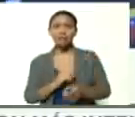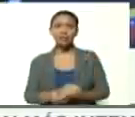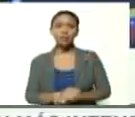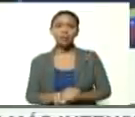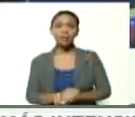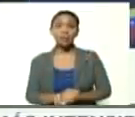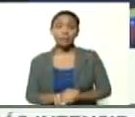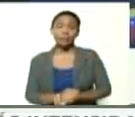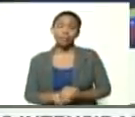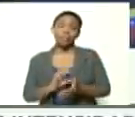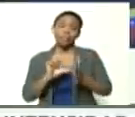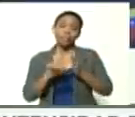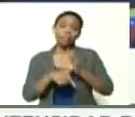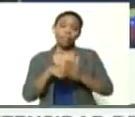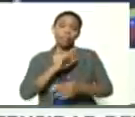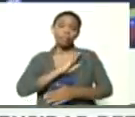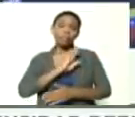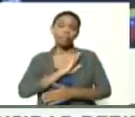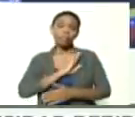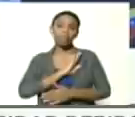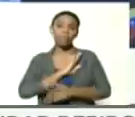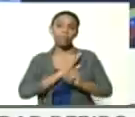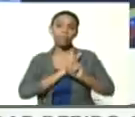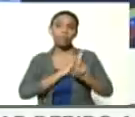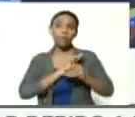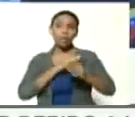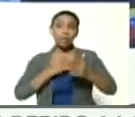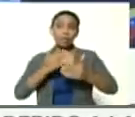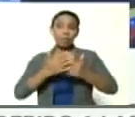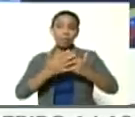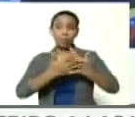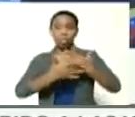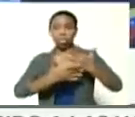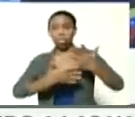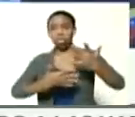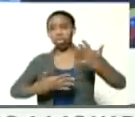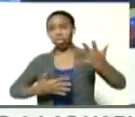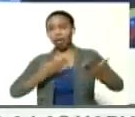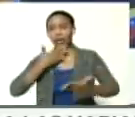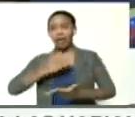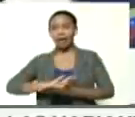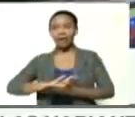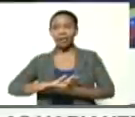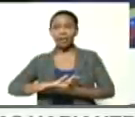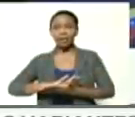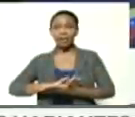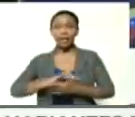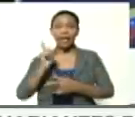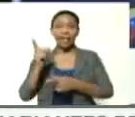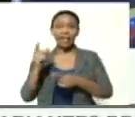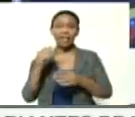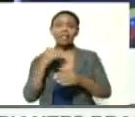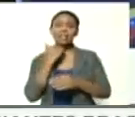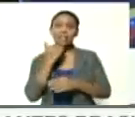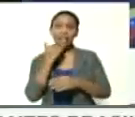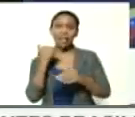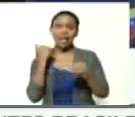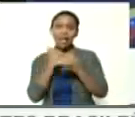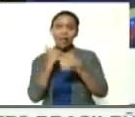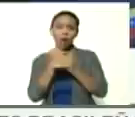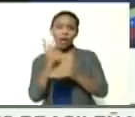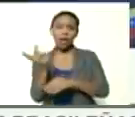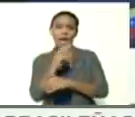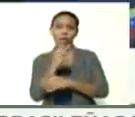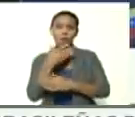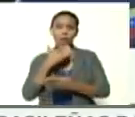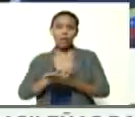Luego tenemos esta extensa carta, son prácticamente iguales estas dos.